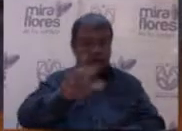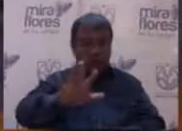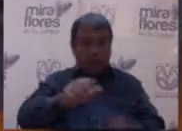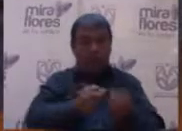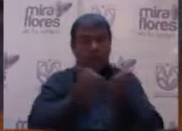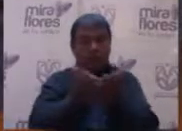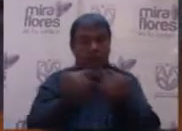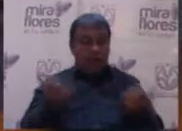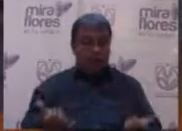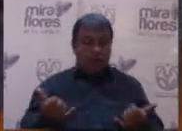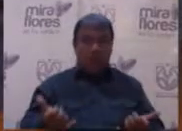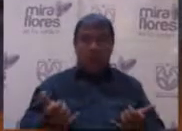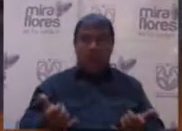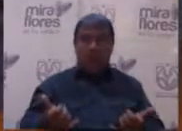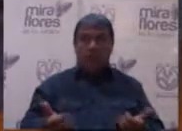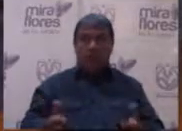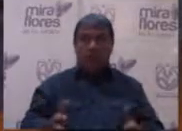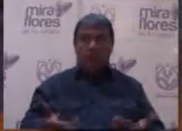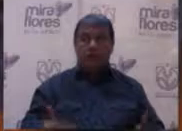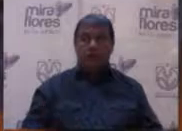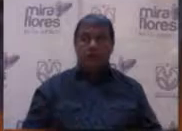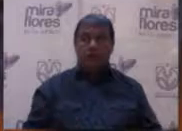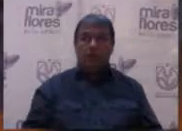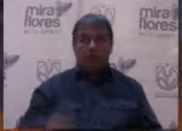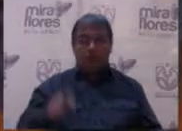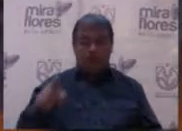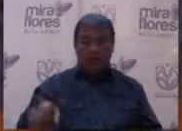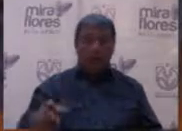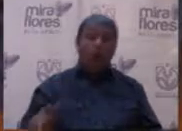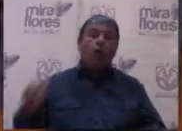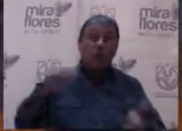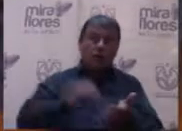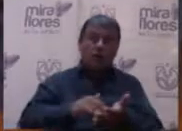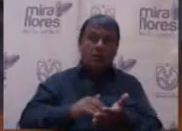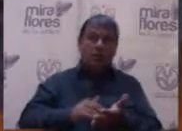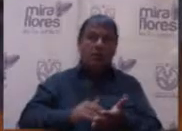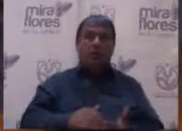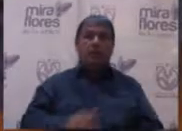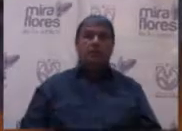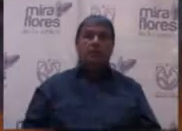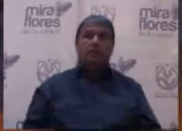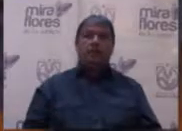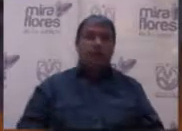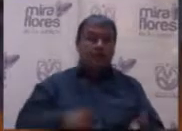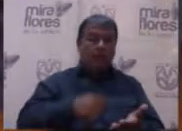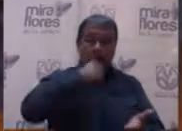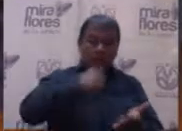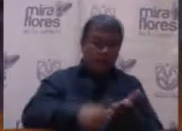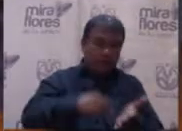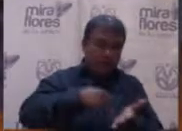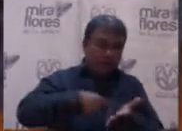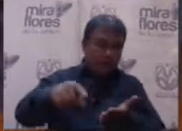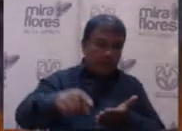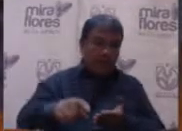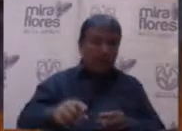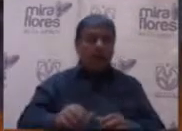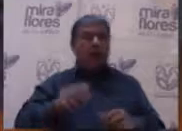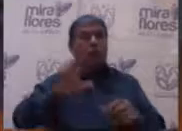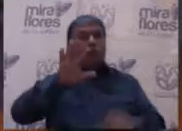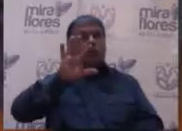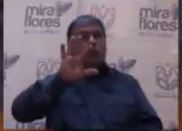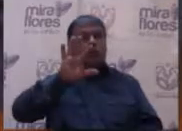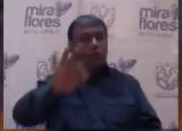abril hasta la fecha en la que él vuelve a enviar una carta el día 9